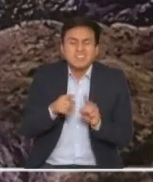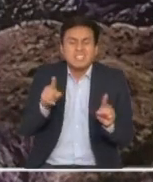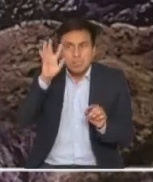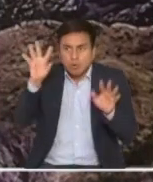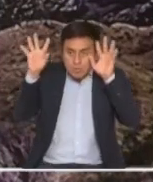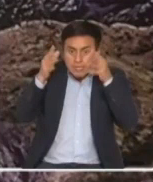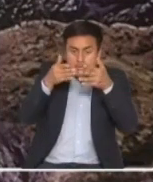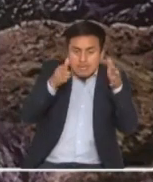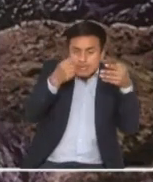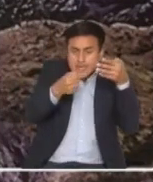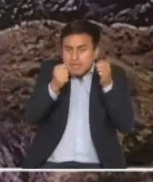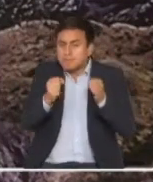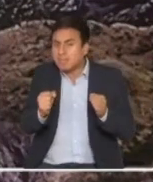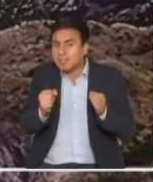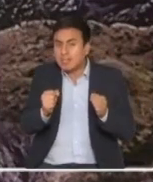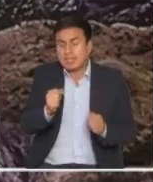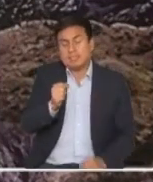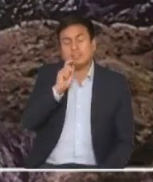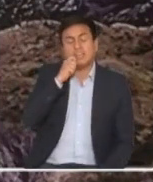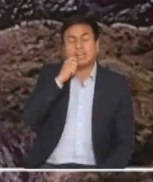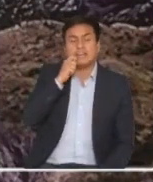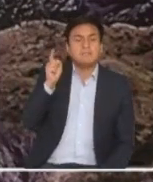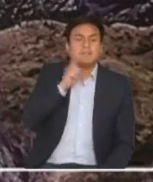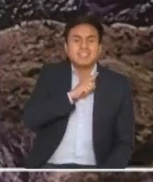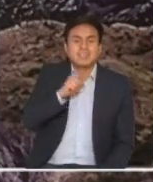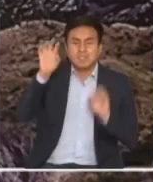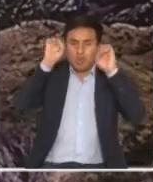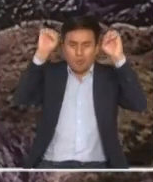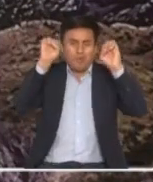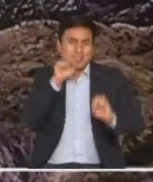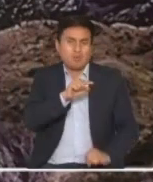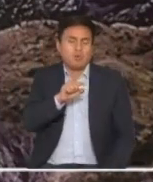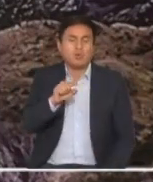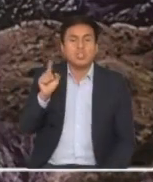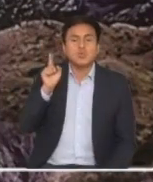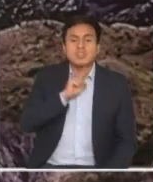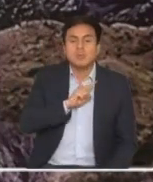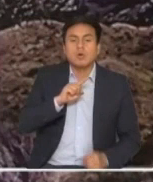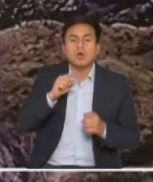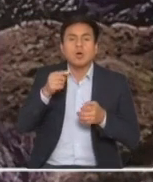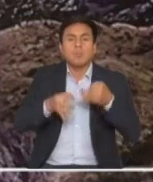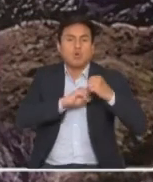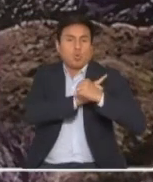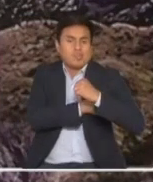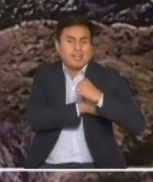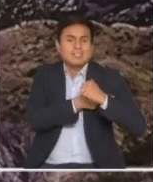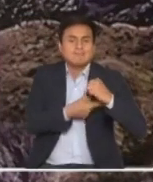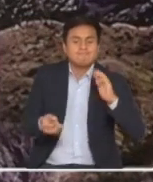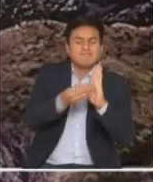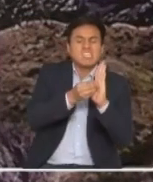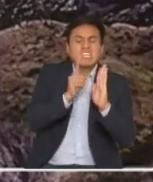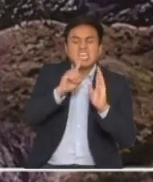hipótesis abiertas y va a ser finalmente el Ministerio Público en última instancia el poder judicial quien Determine